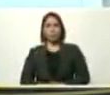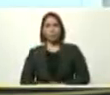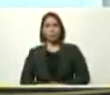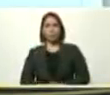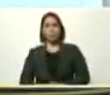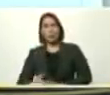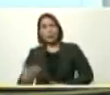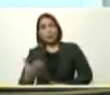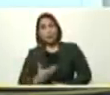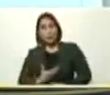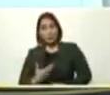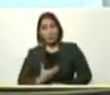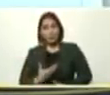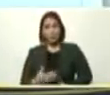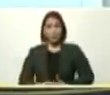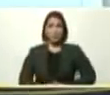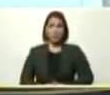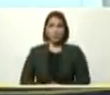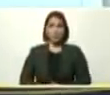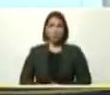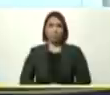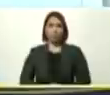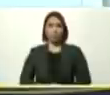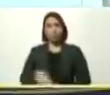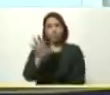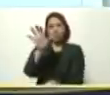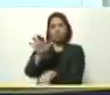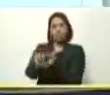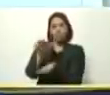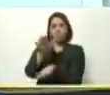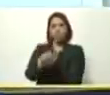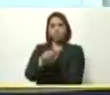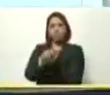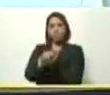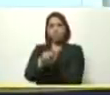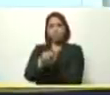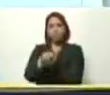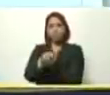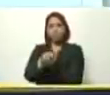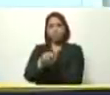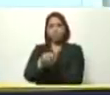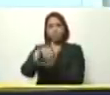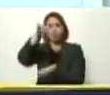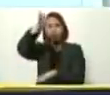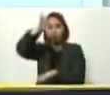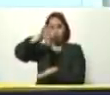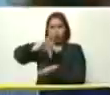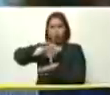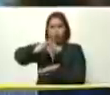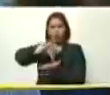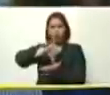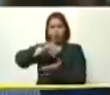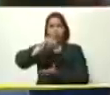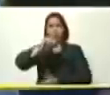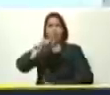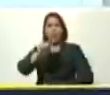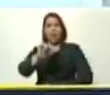El alcalde allá en Nueva Esparta, de la Asunción, la capital, Ali